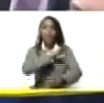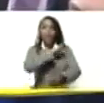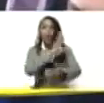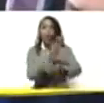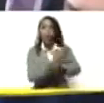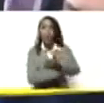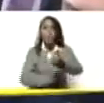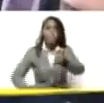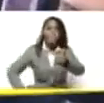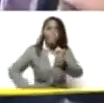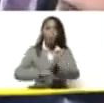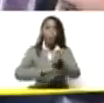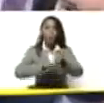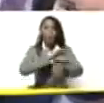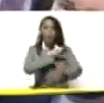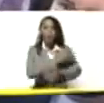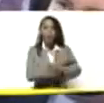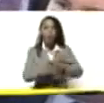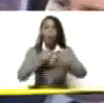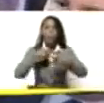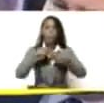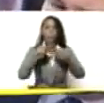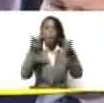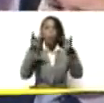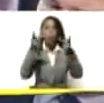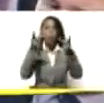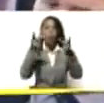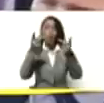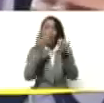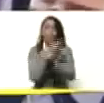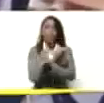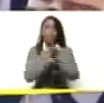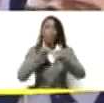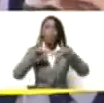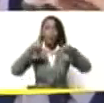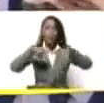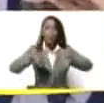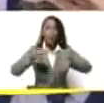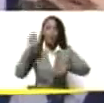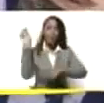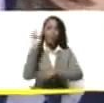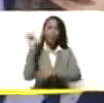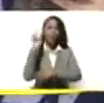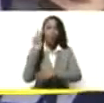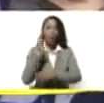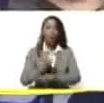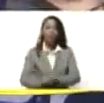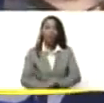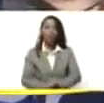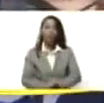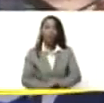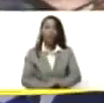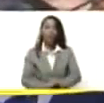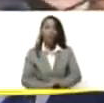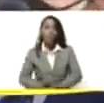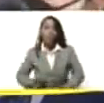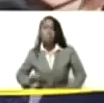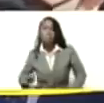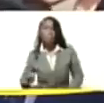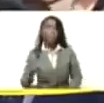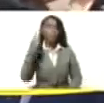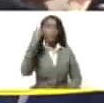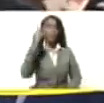miembro de la delegación de venezuela ante los diálogos de méxico señor fiscal general usted también lo sabe